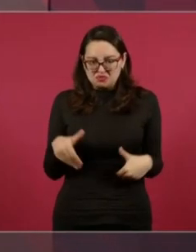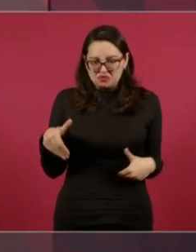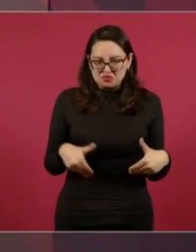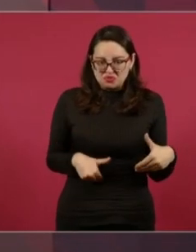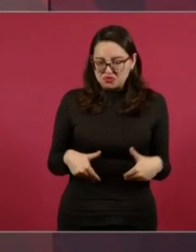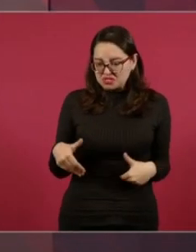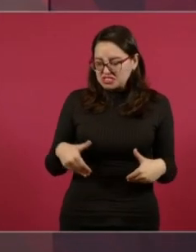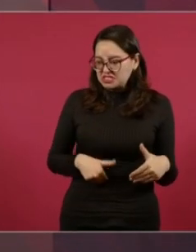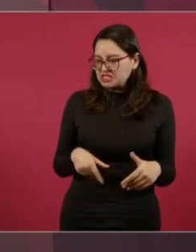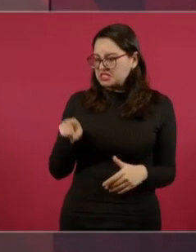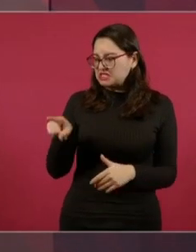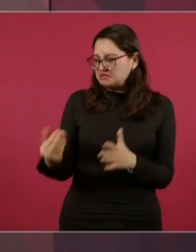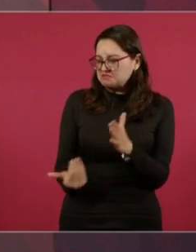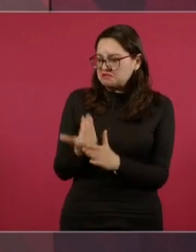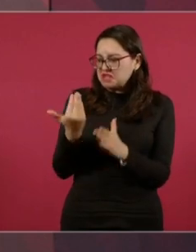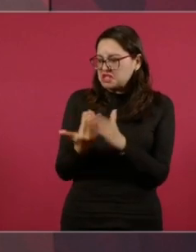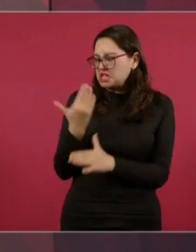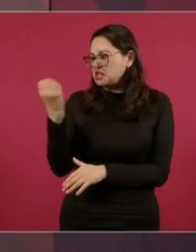polarizante, creo que dice,